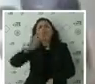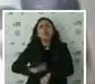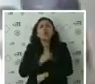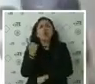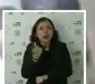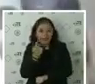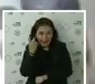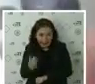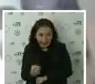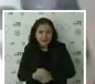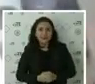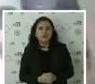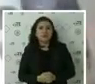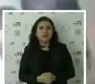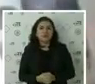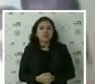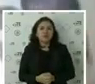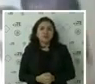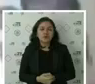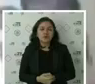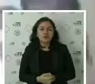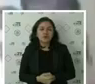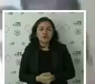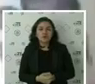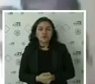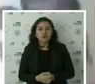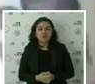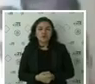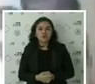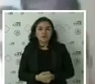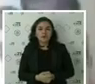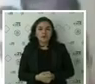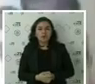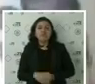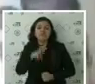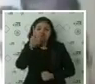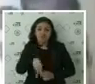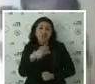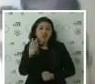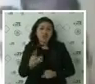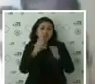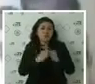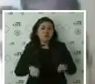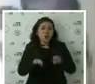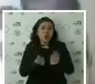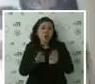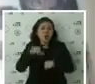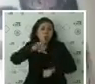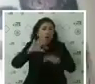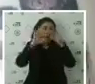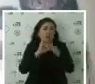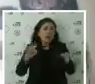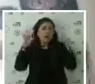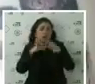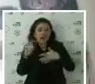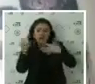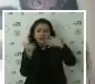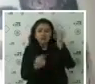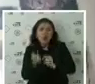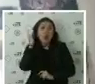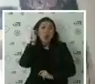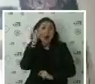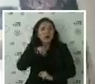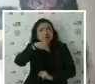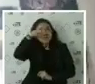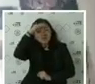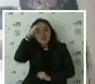Y que, pues sí, es todo, que es muy importante lo que hablamos el día de hoy y que yo también espero que